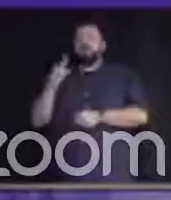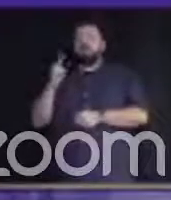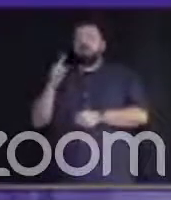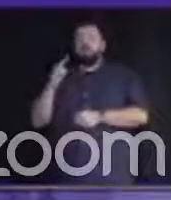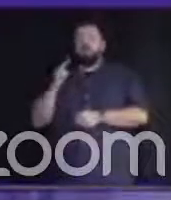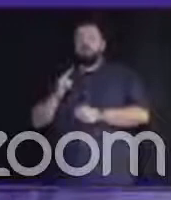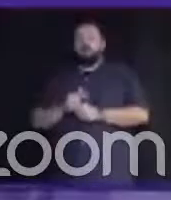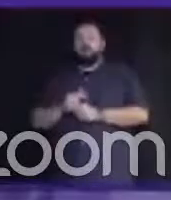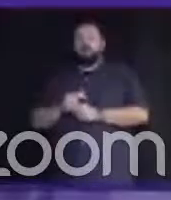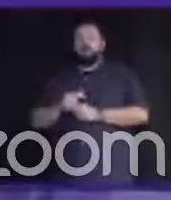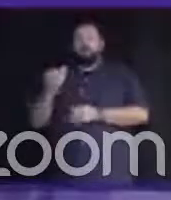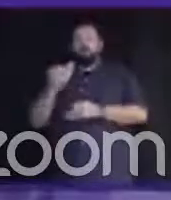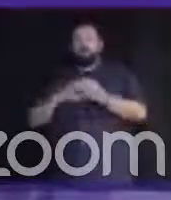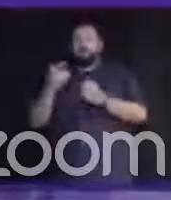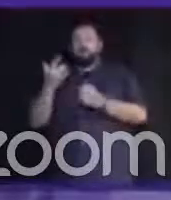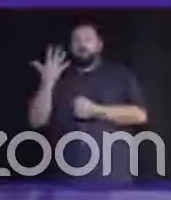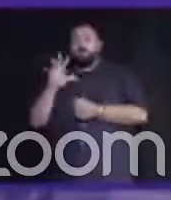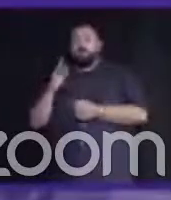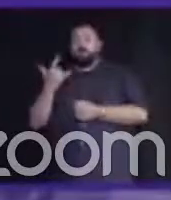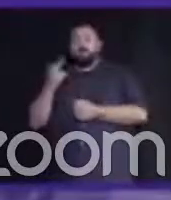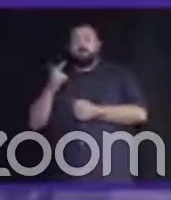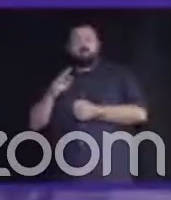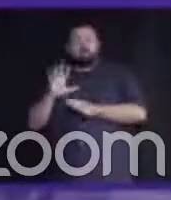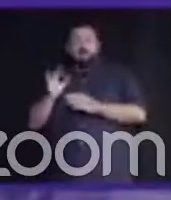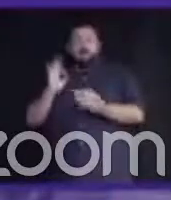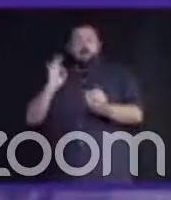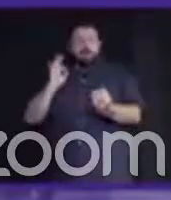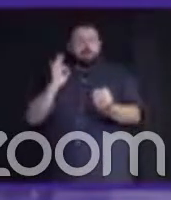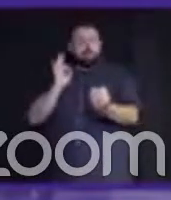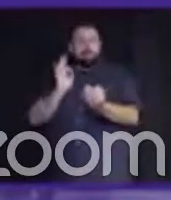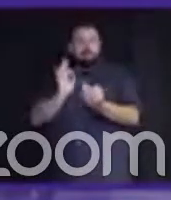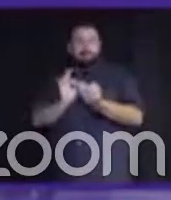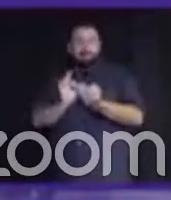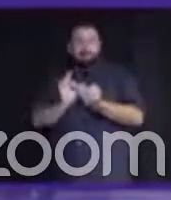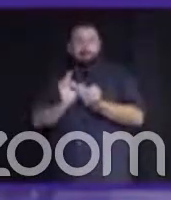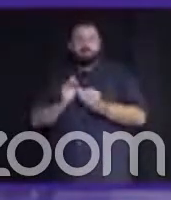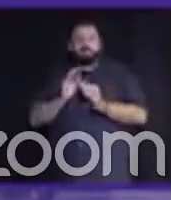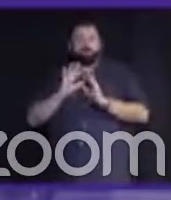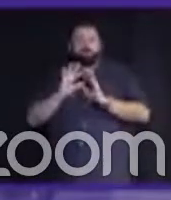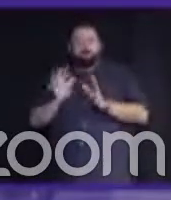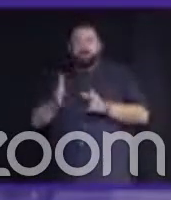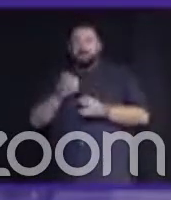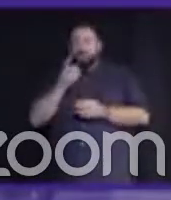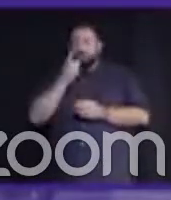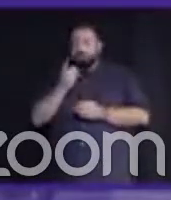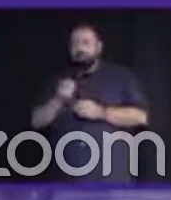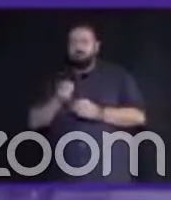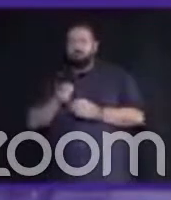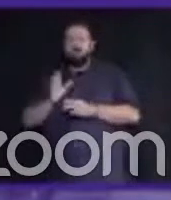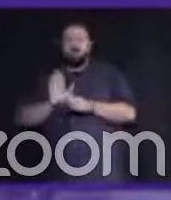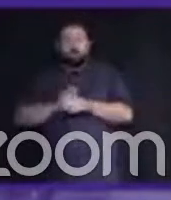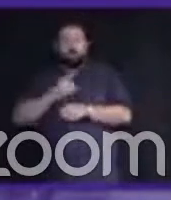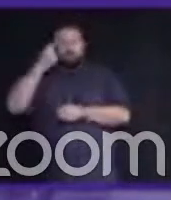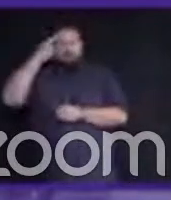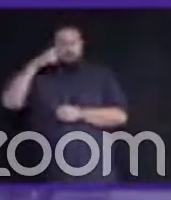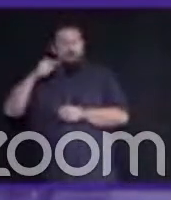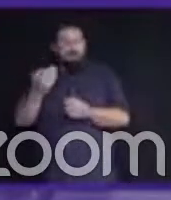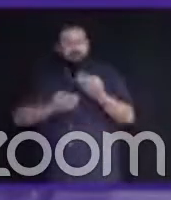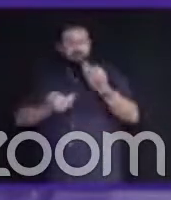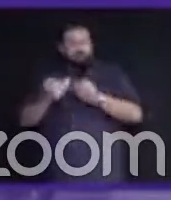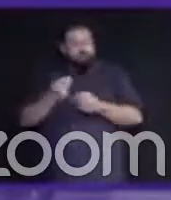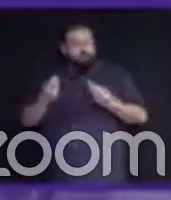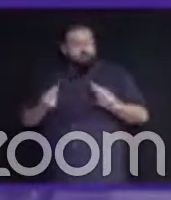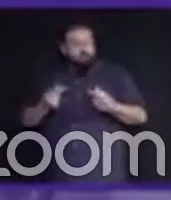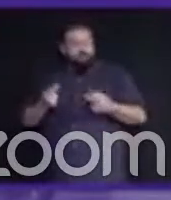mañana, pasado mañana prácticamente, o sea, falta nada, por eso les hice hincapié, para que se pongan las